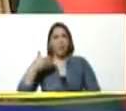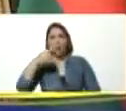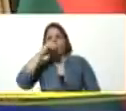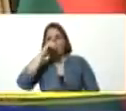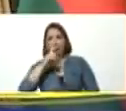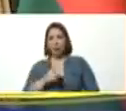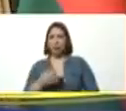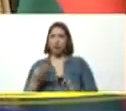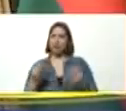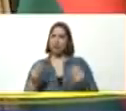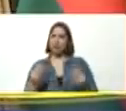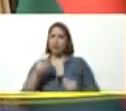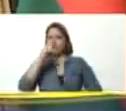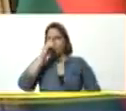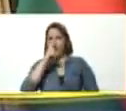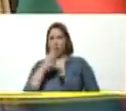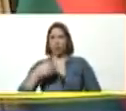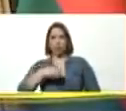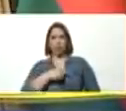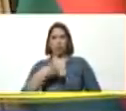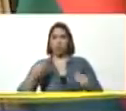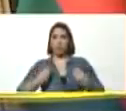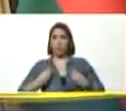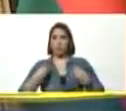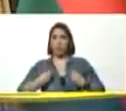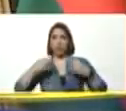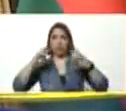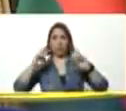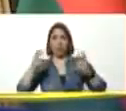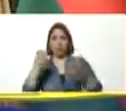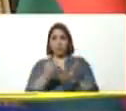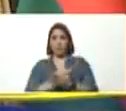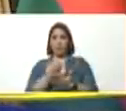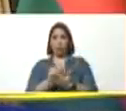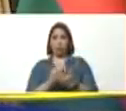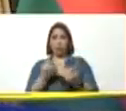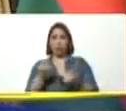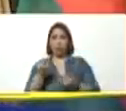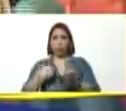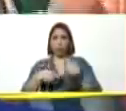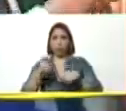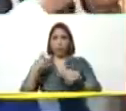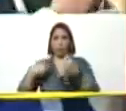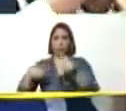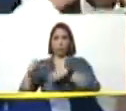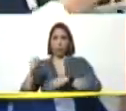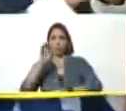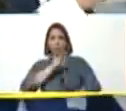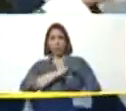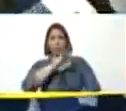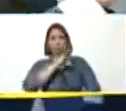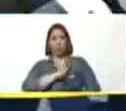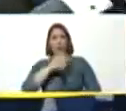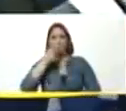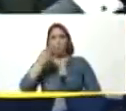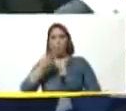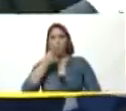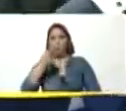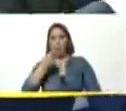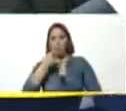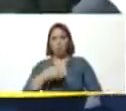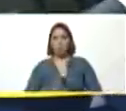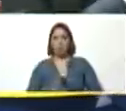de muchos años que hemos vivido en materia económica, comercial, social, política.